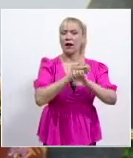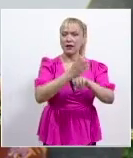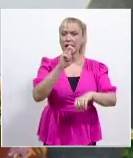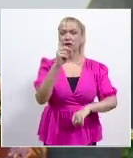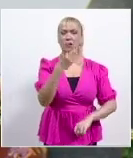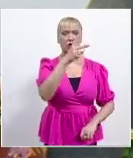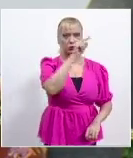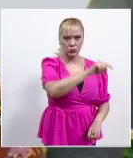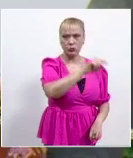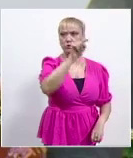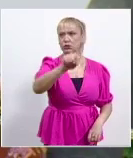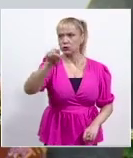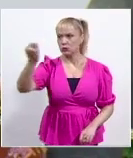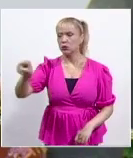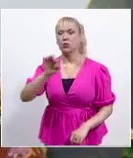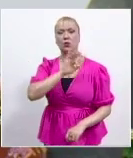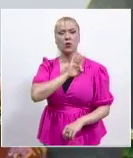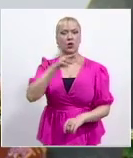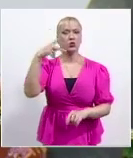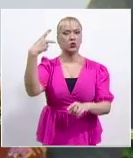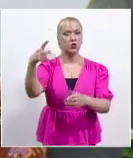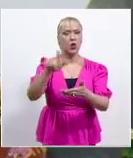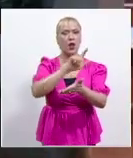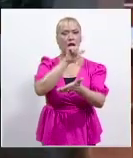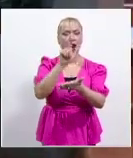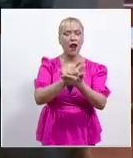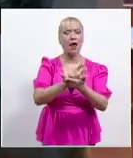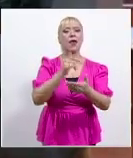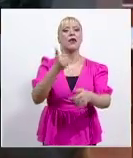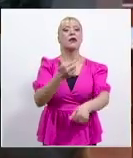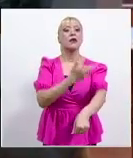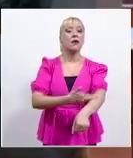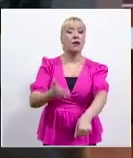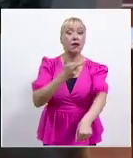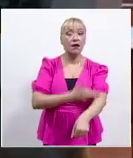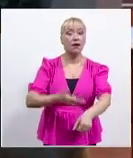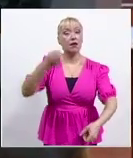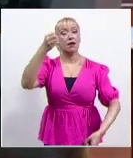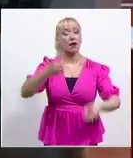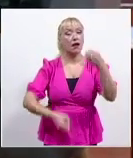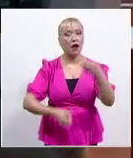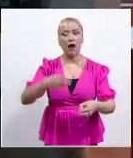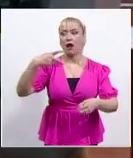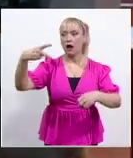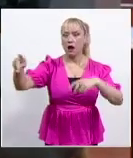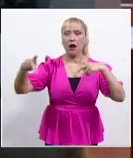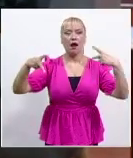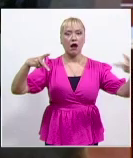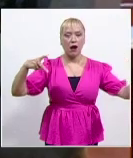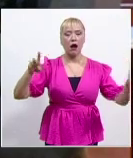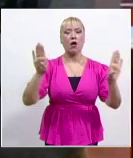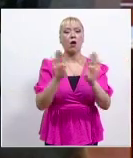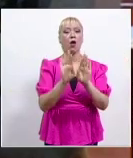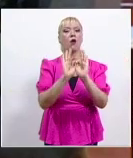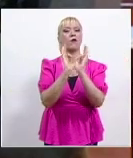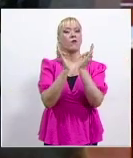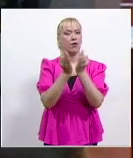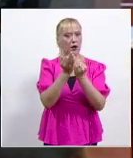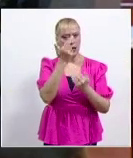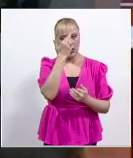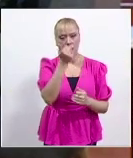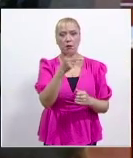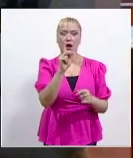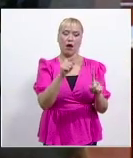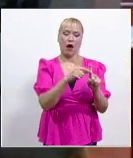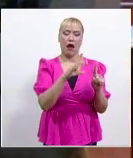posibilidad de mantener al día su regulación procesal. Llamó a estudiantes a analizar las sentencias, así como la labor